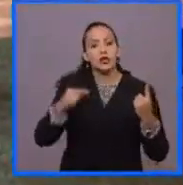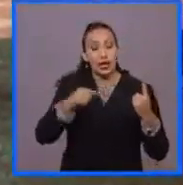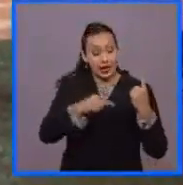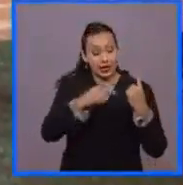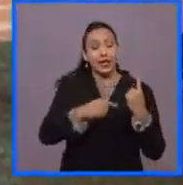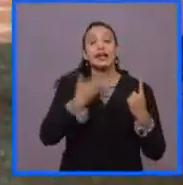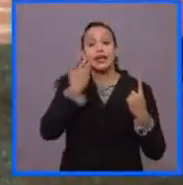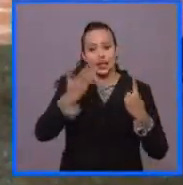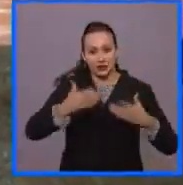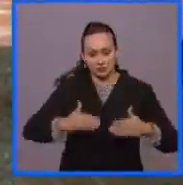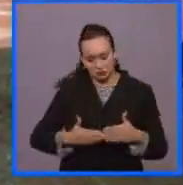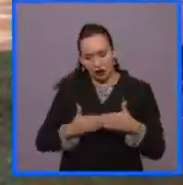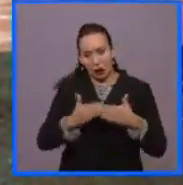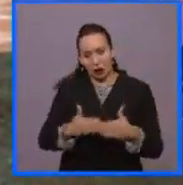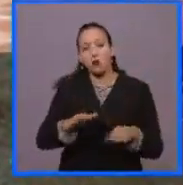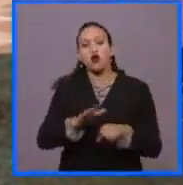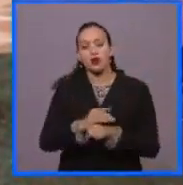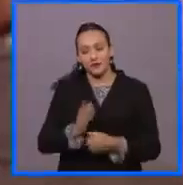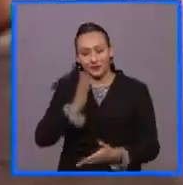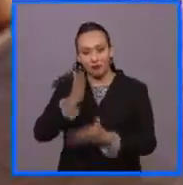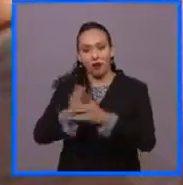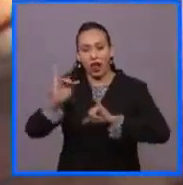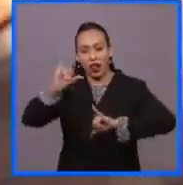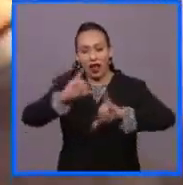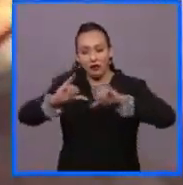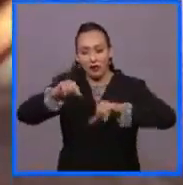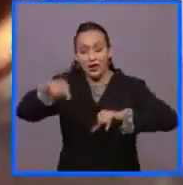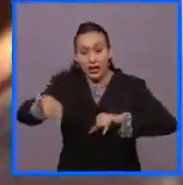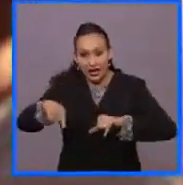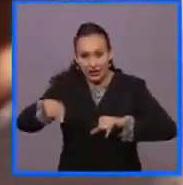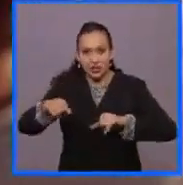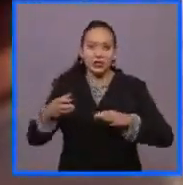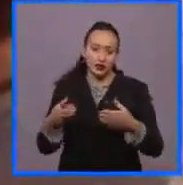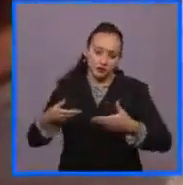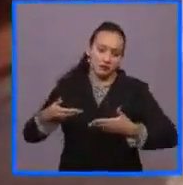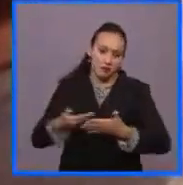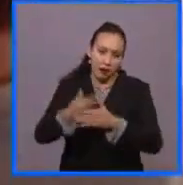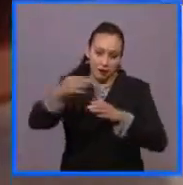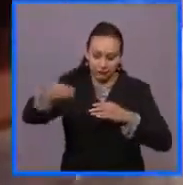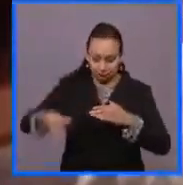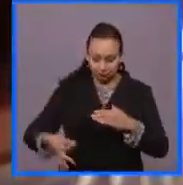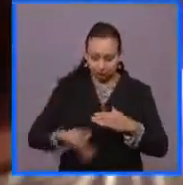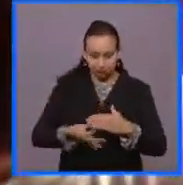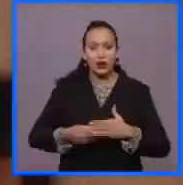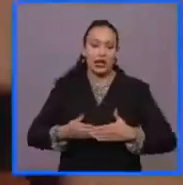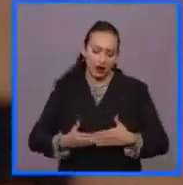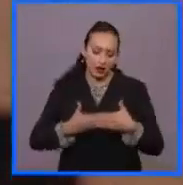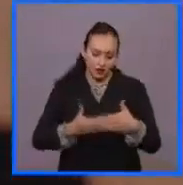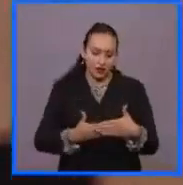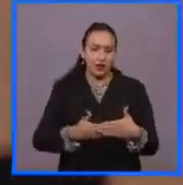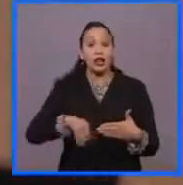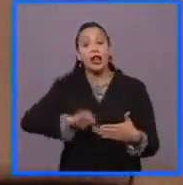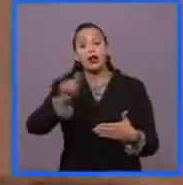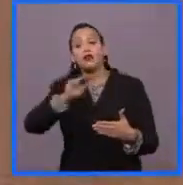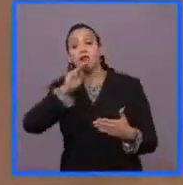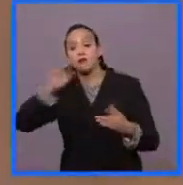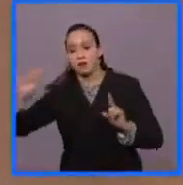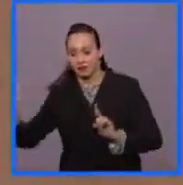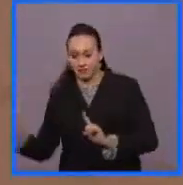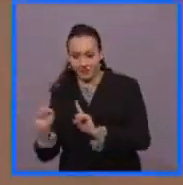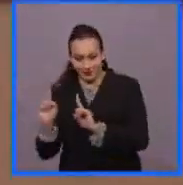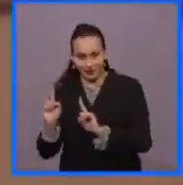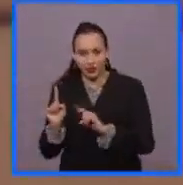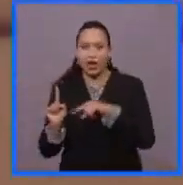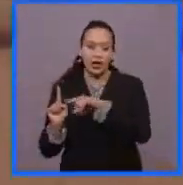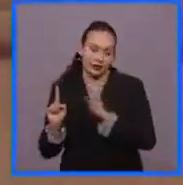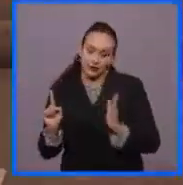inseminación artificial, por lo que solo una de ellas era la madre biológica, lo que no basta para conceder la guarda y custodia.